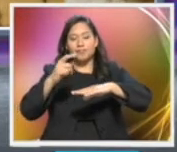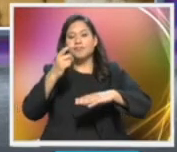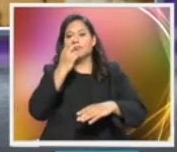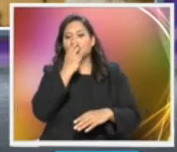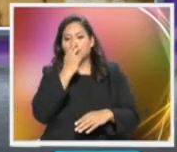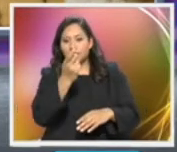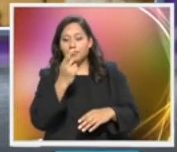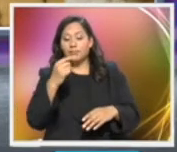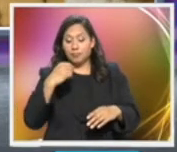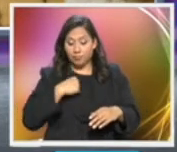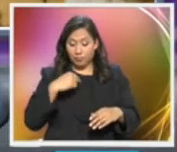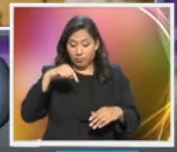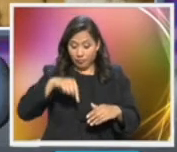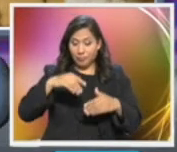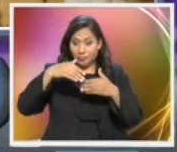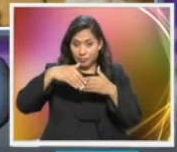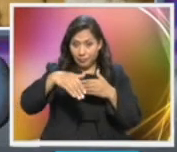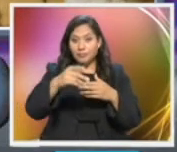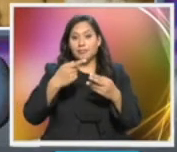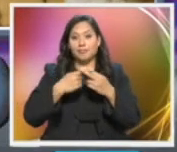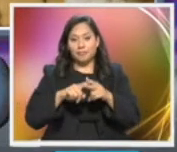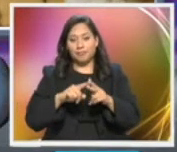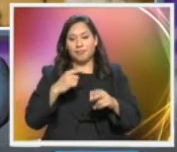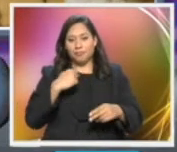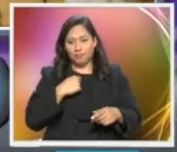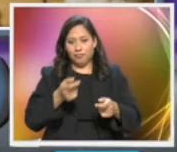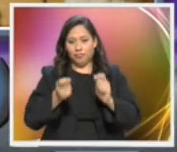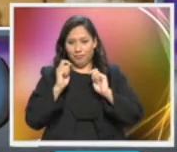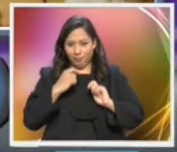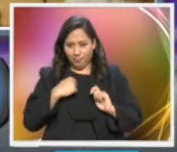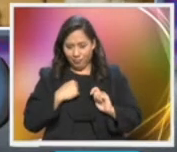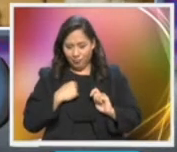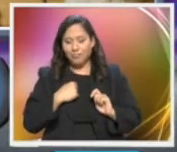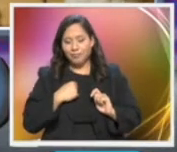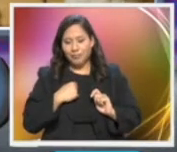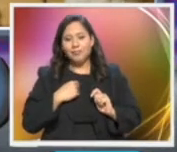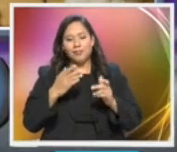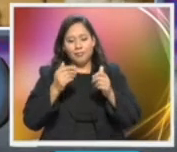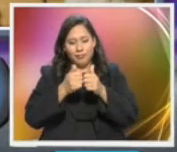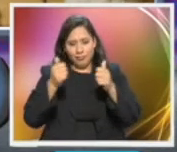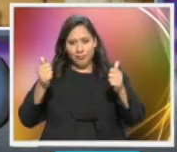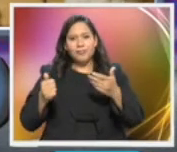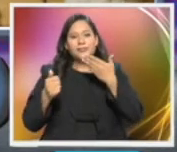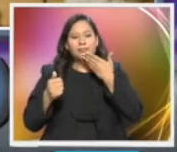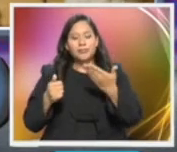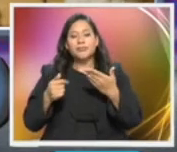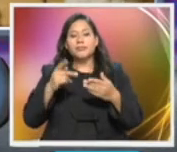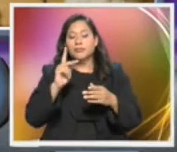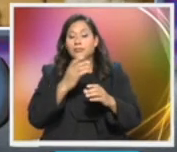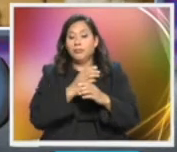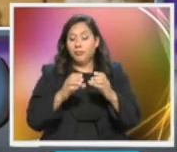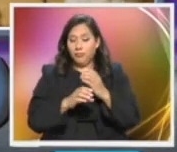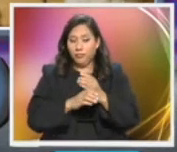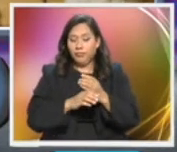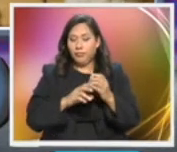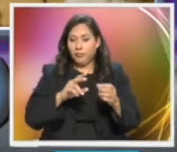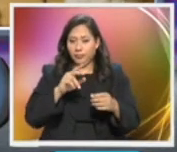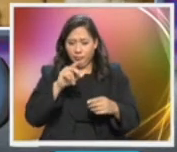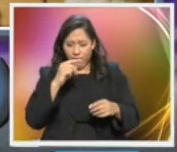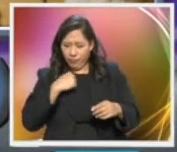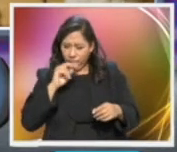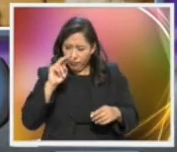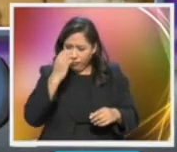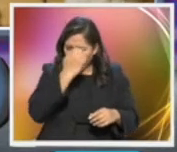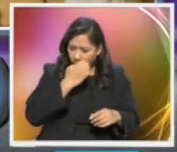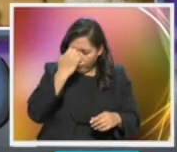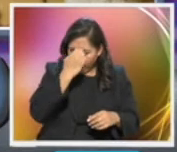decir a partir de aquí empiezo yo, ¿no? Entonces hace una buena separación. Aquí entre las cosas particulares que estamos viendo en